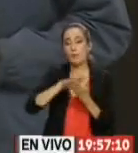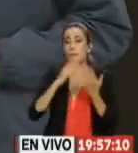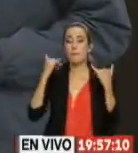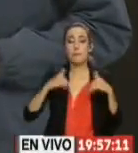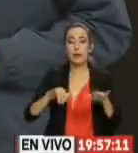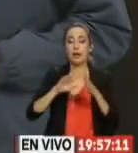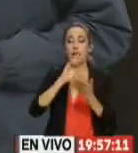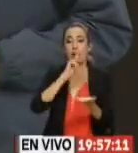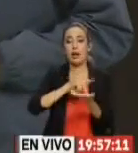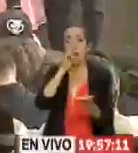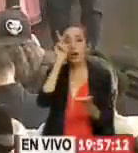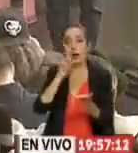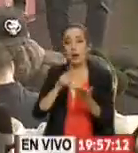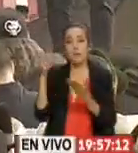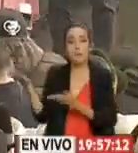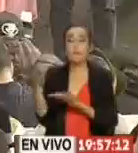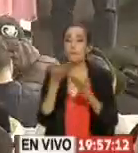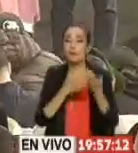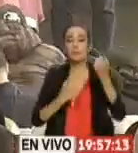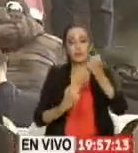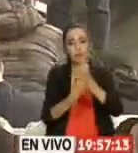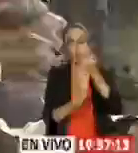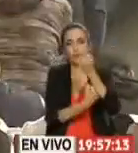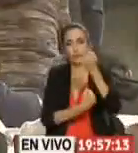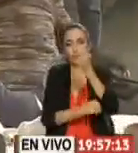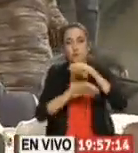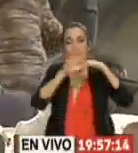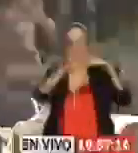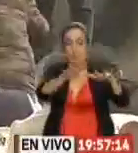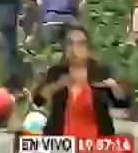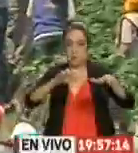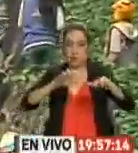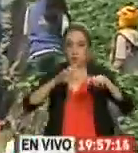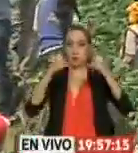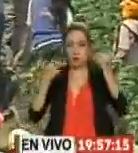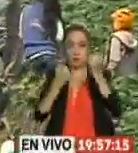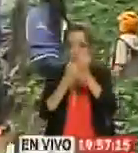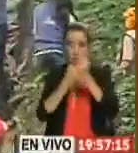Allí encabezó dos actos para el fortalecimiento del sector agrícola.